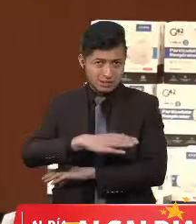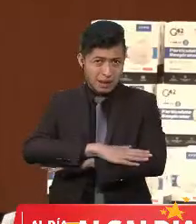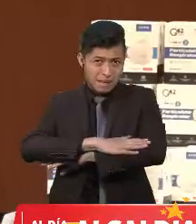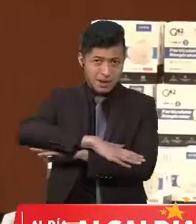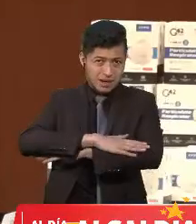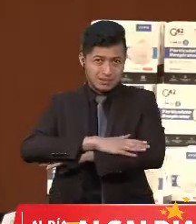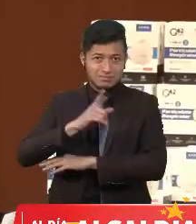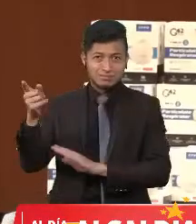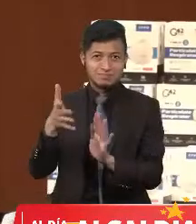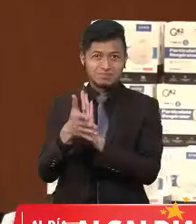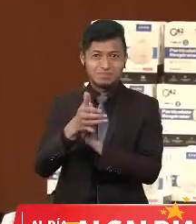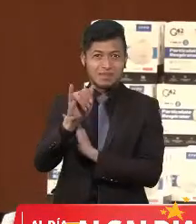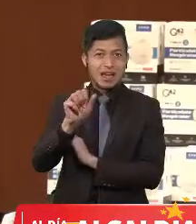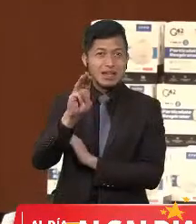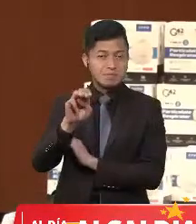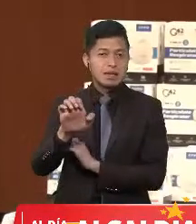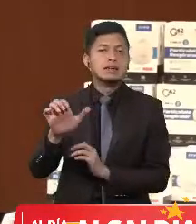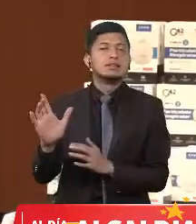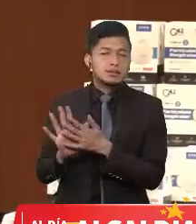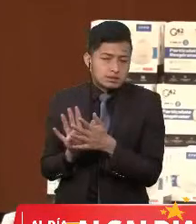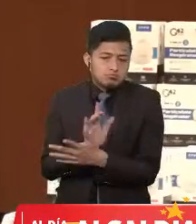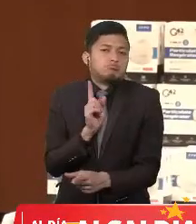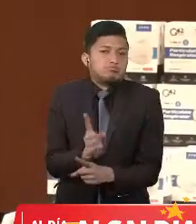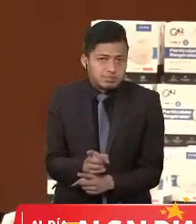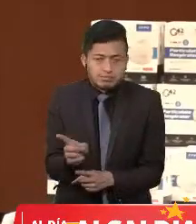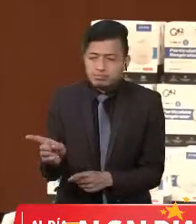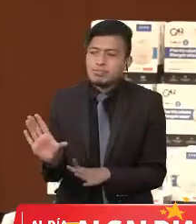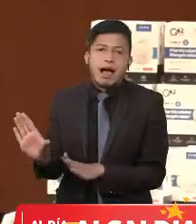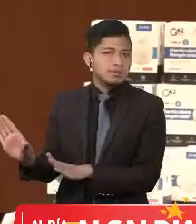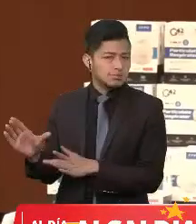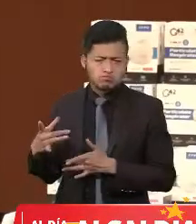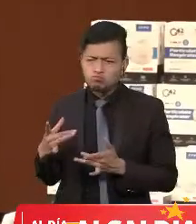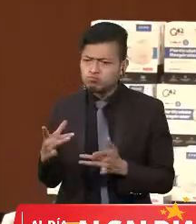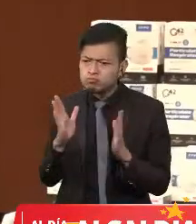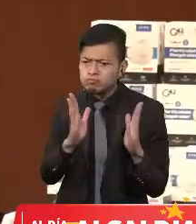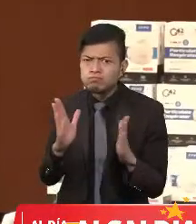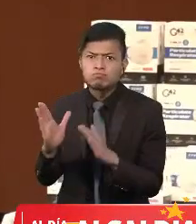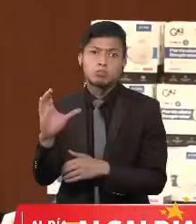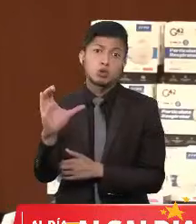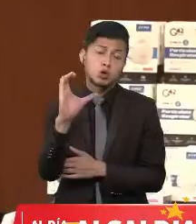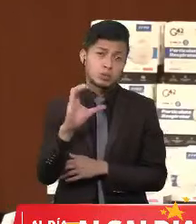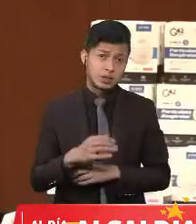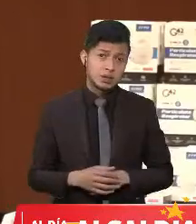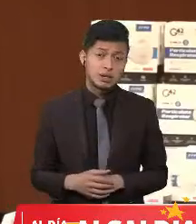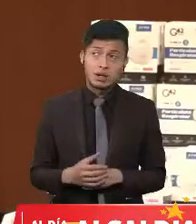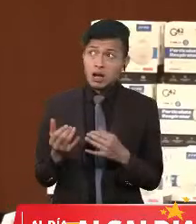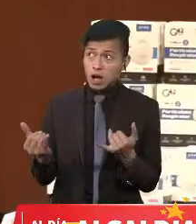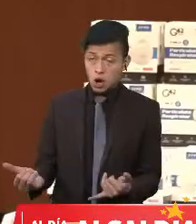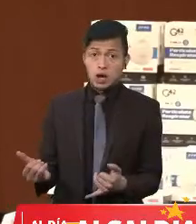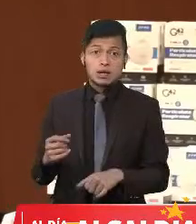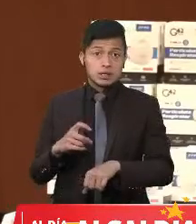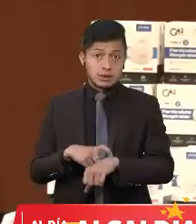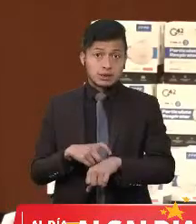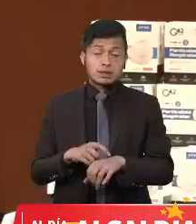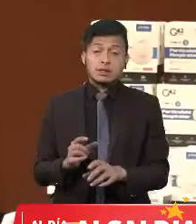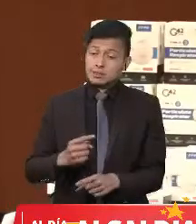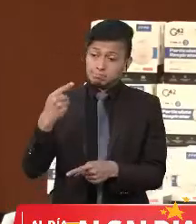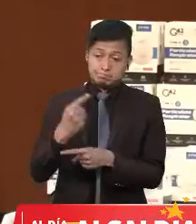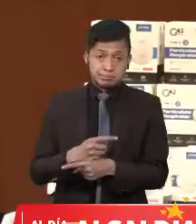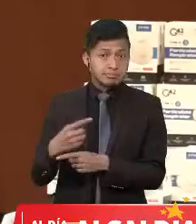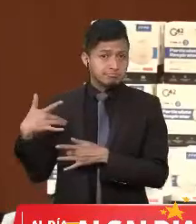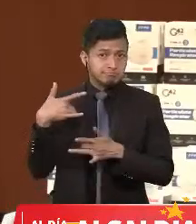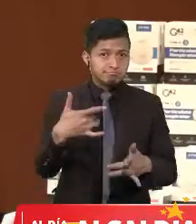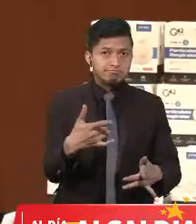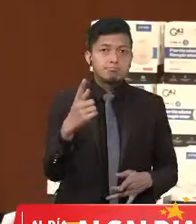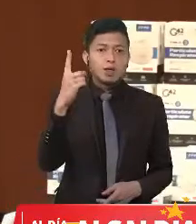Amin. Esta es una donación muy oportuna, además, no solamente por los equipos